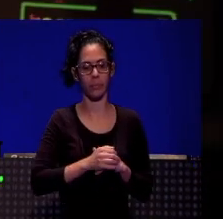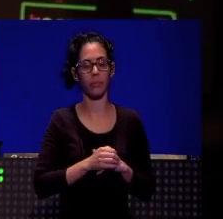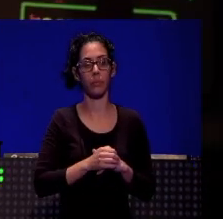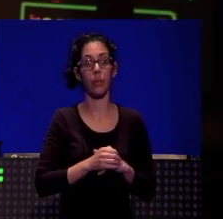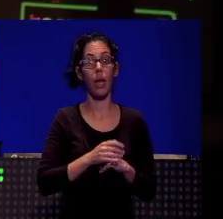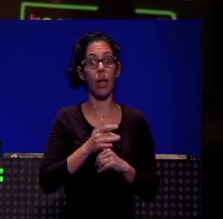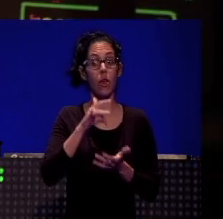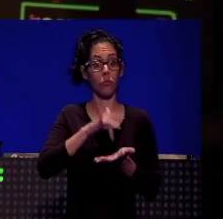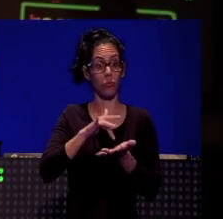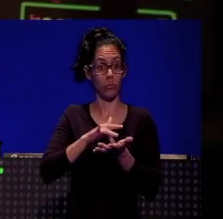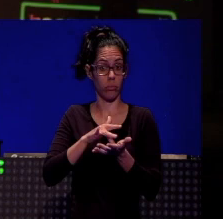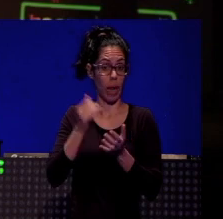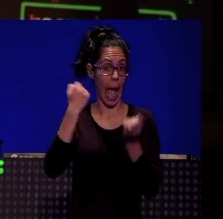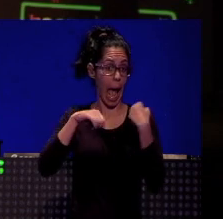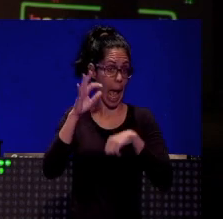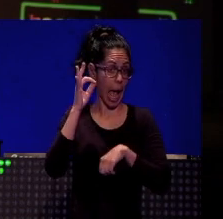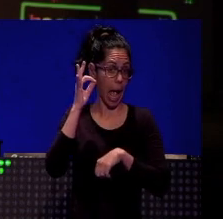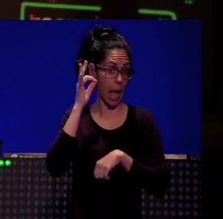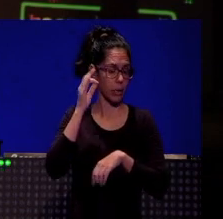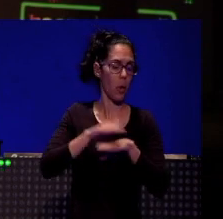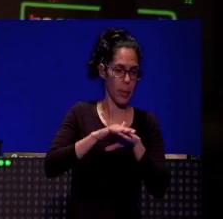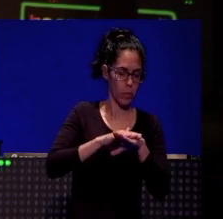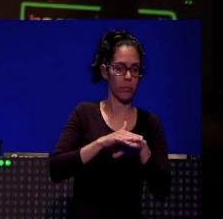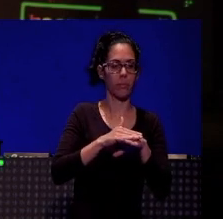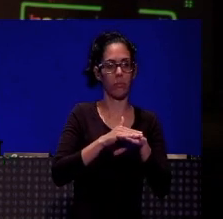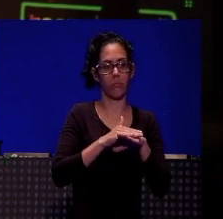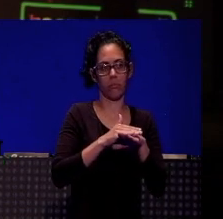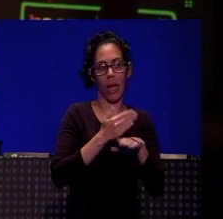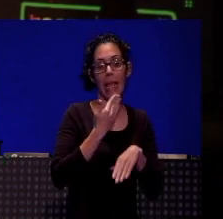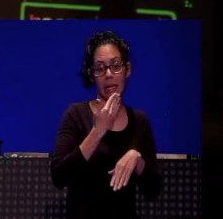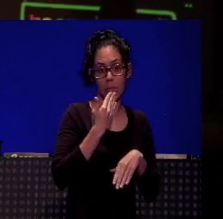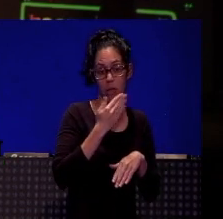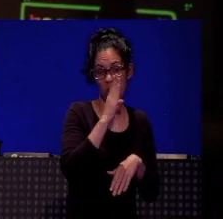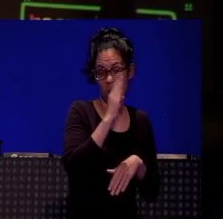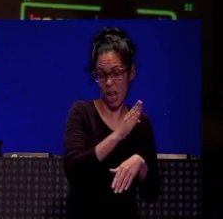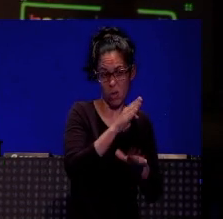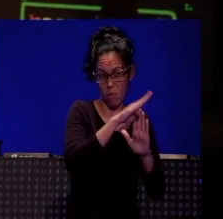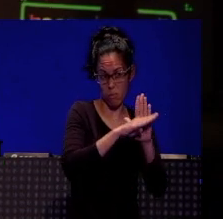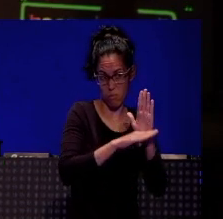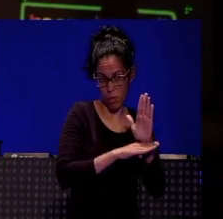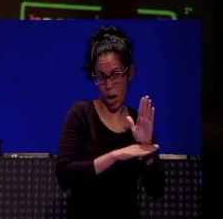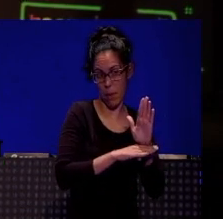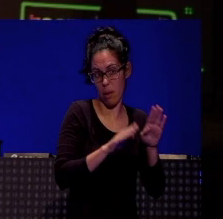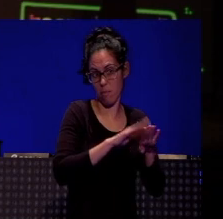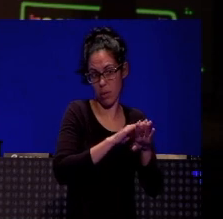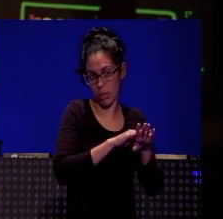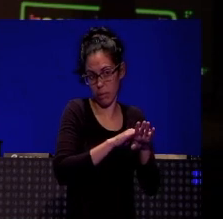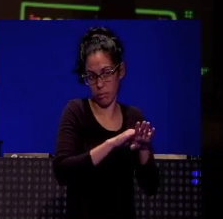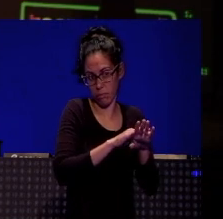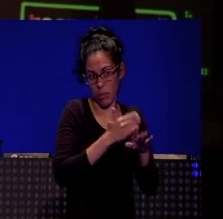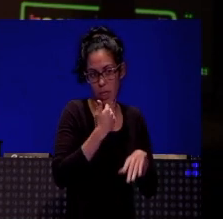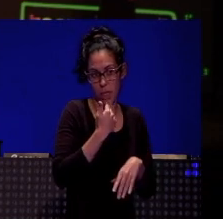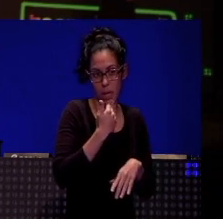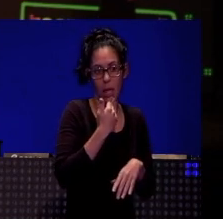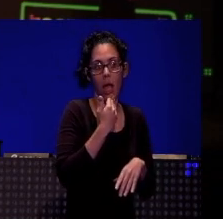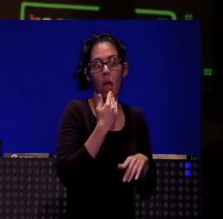cuando venía de hacer ficción perdón entretenimiento que es en directo por la mayoría de los programas lo que decían llegaban comentarios por